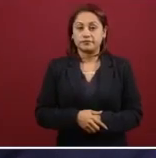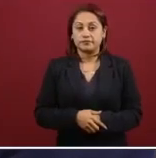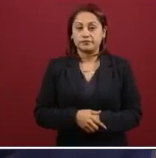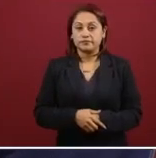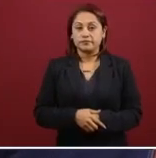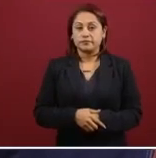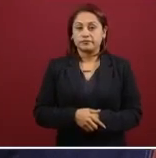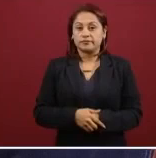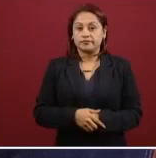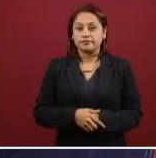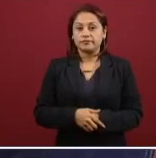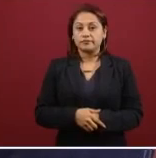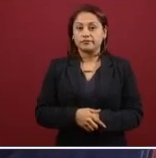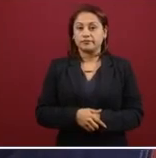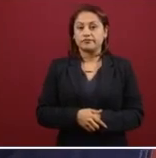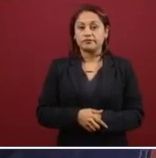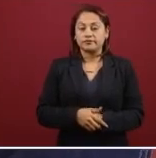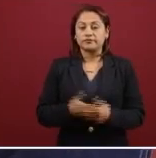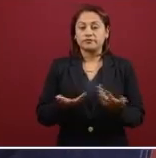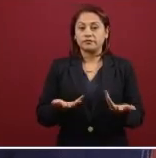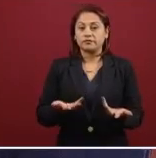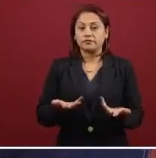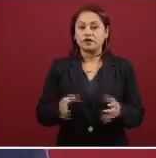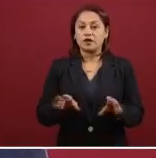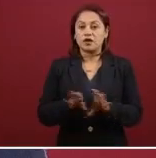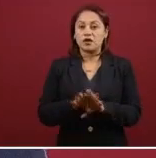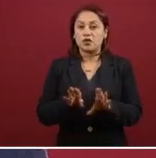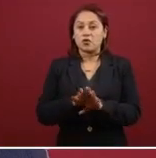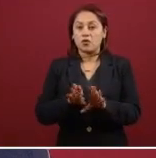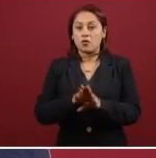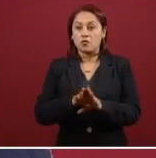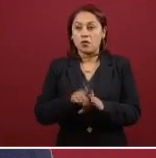mostrar el nivel de descomposición social